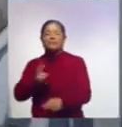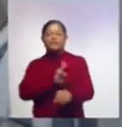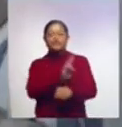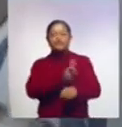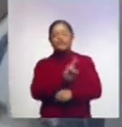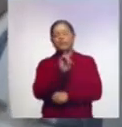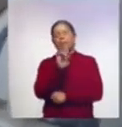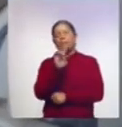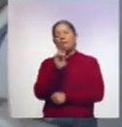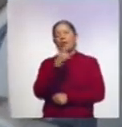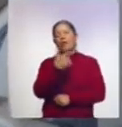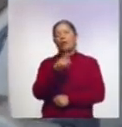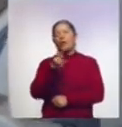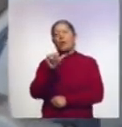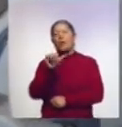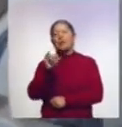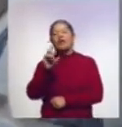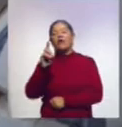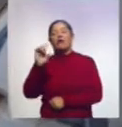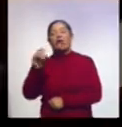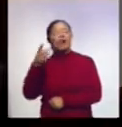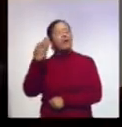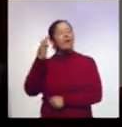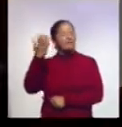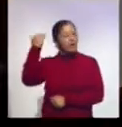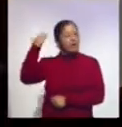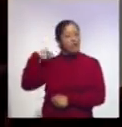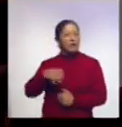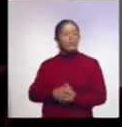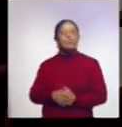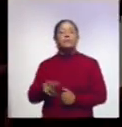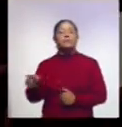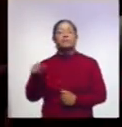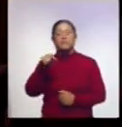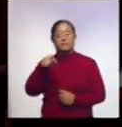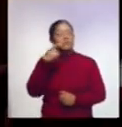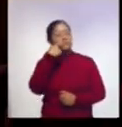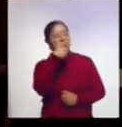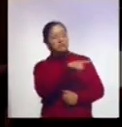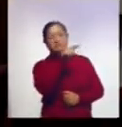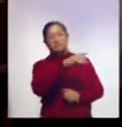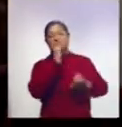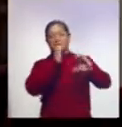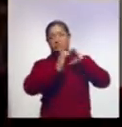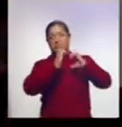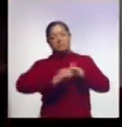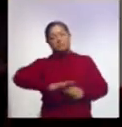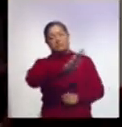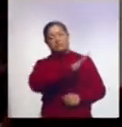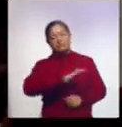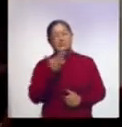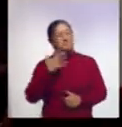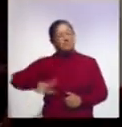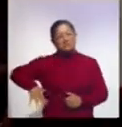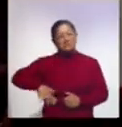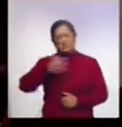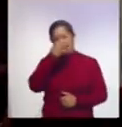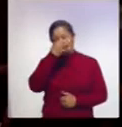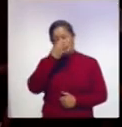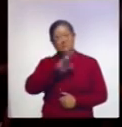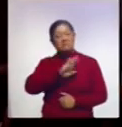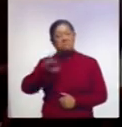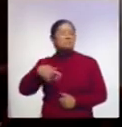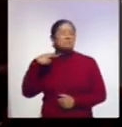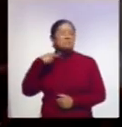Guaidó, ocurrido en febrero pasado. Saab señaló a medios de comunicación que recientemente fueron asesinados del lado de